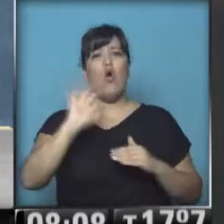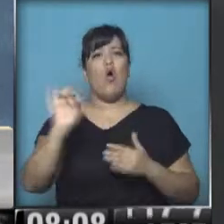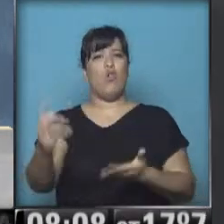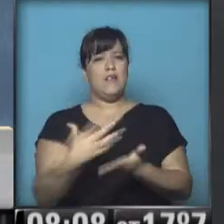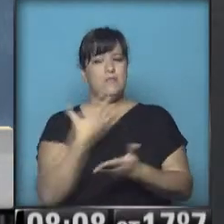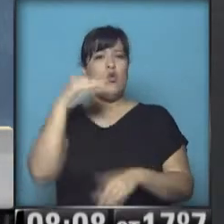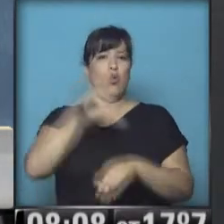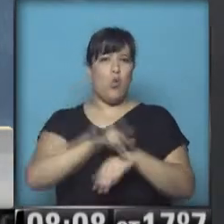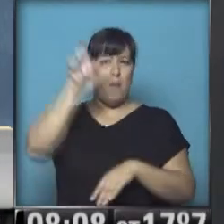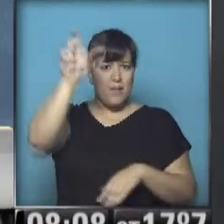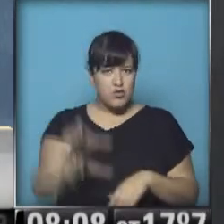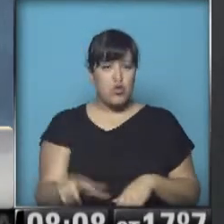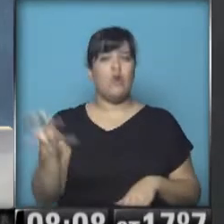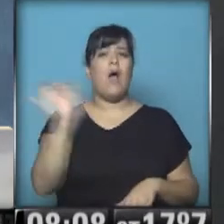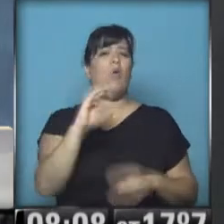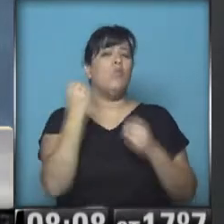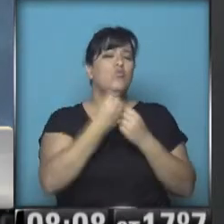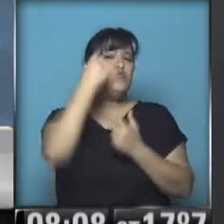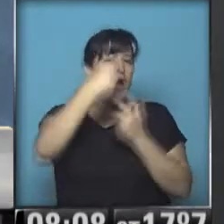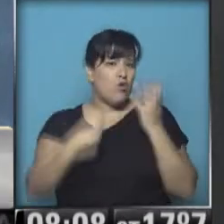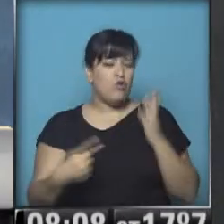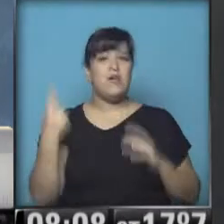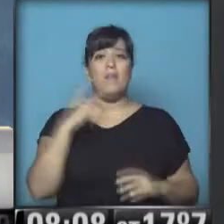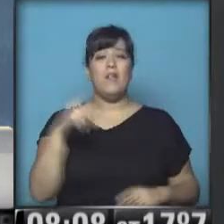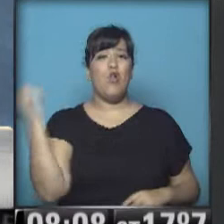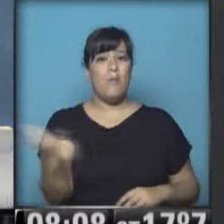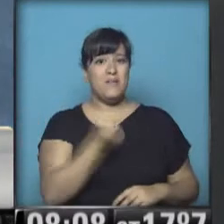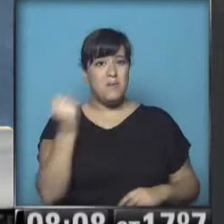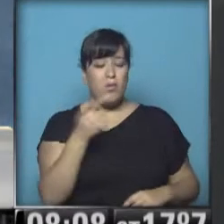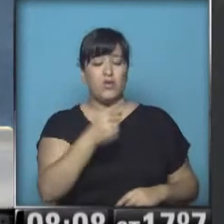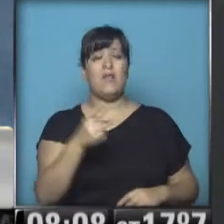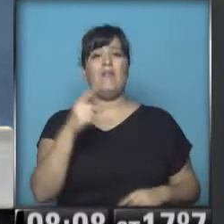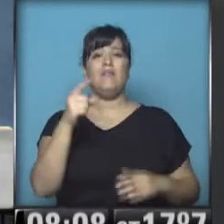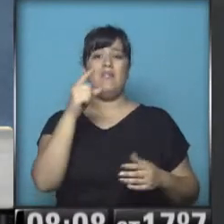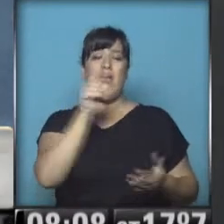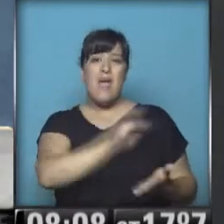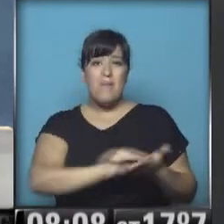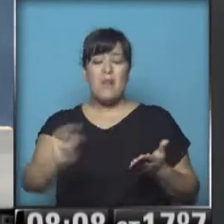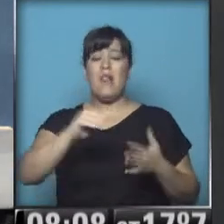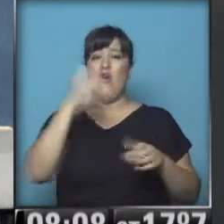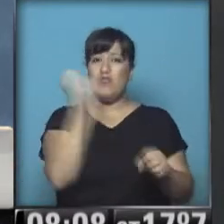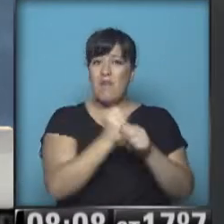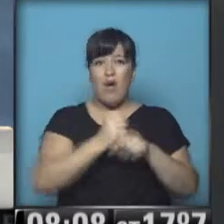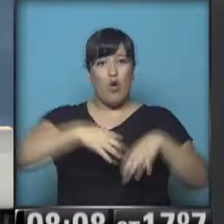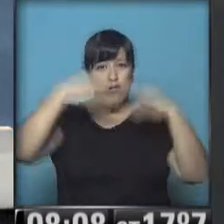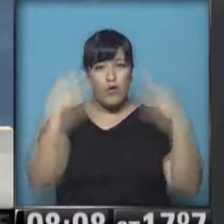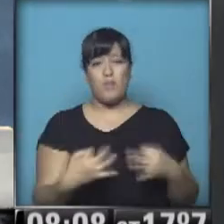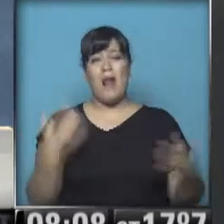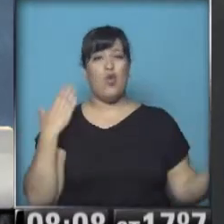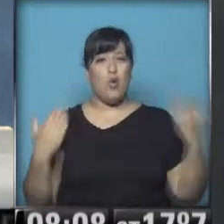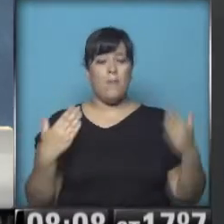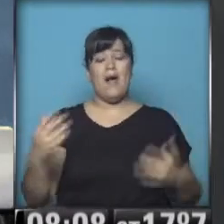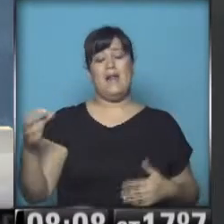fin digamos hay una multiplicidad de aspectos pero lo más importante es que el nivel de empleo formal cuando uno compara agosto 2014